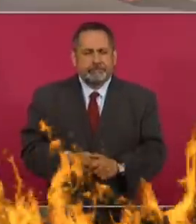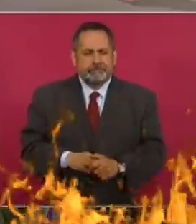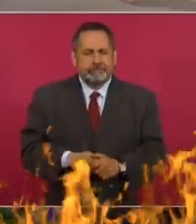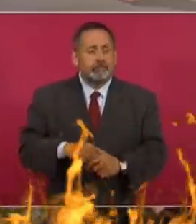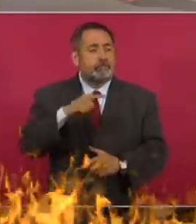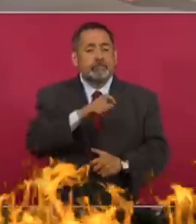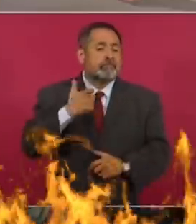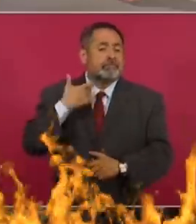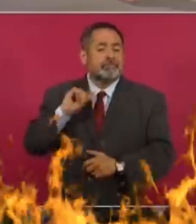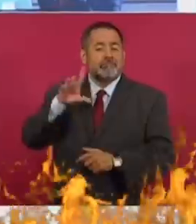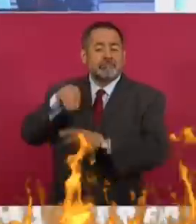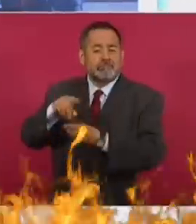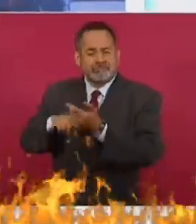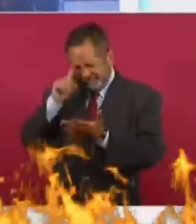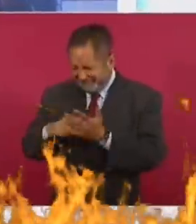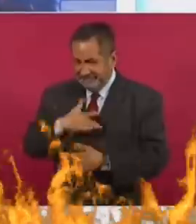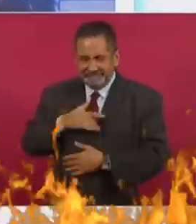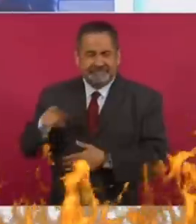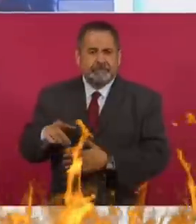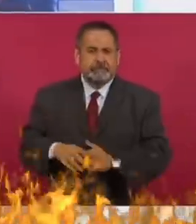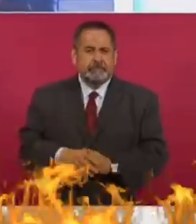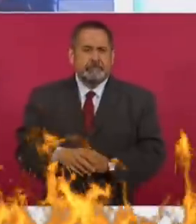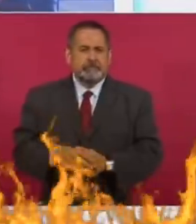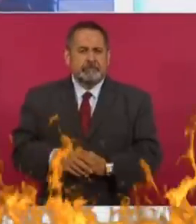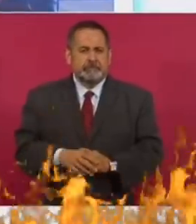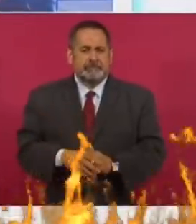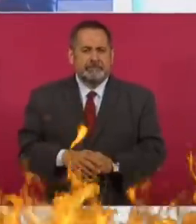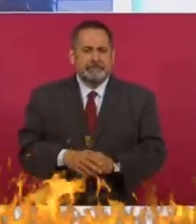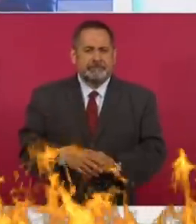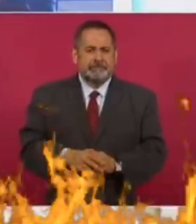este fue funcionario, creo yo,